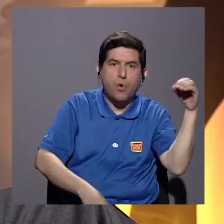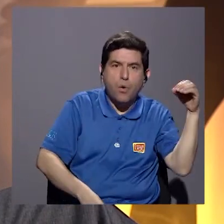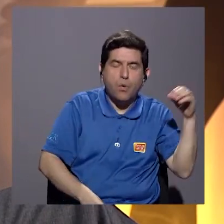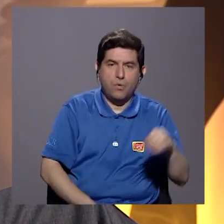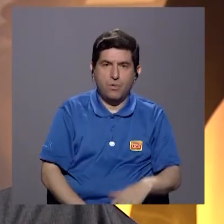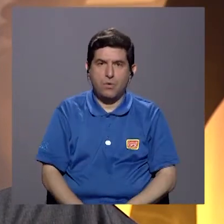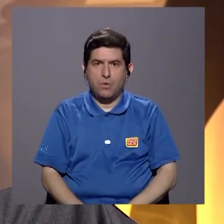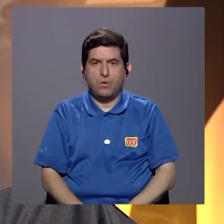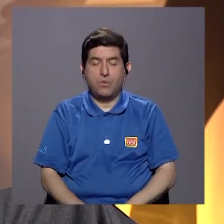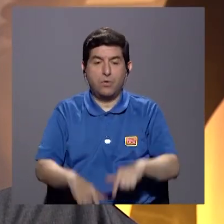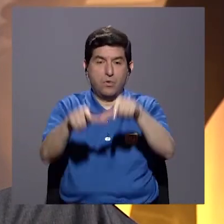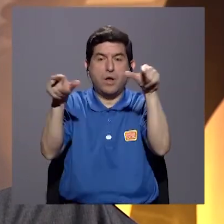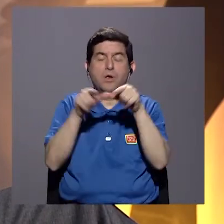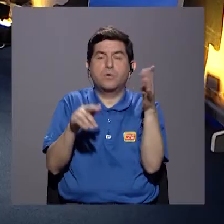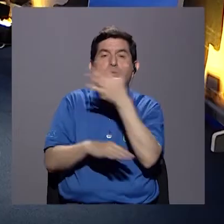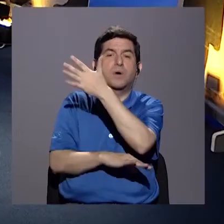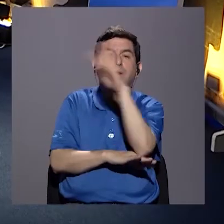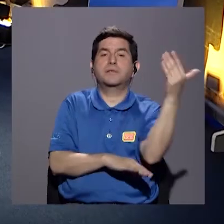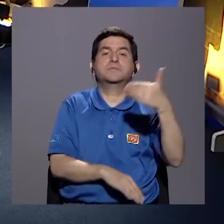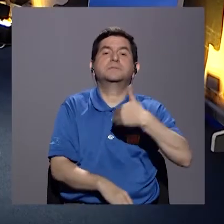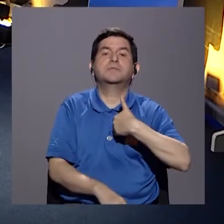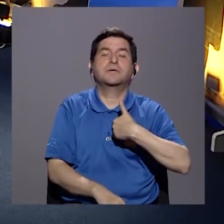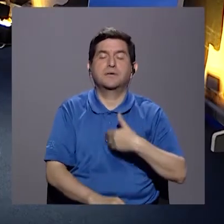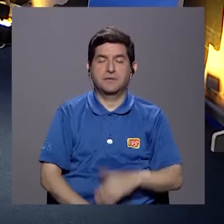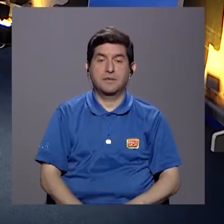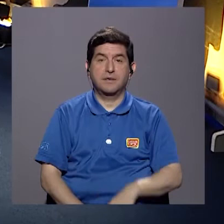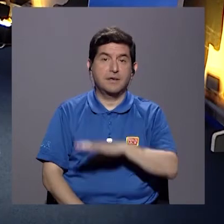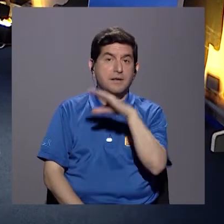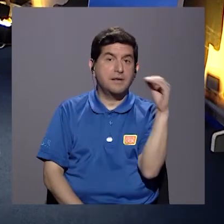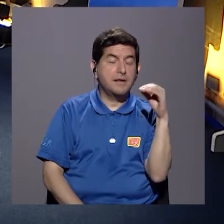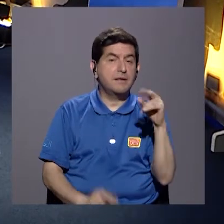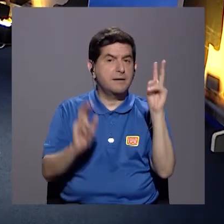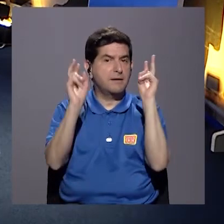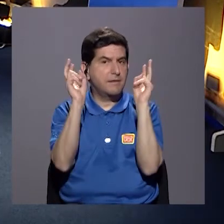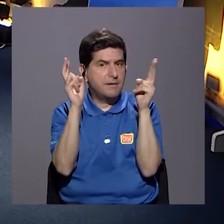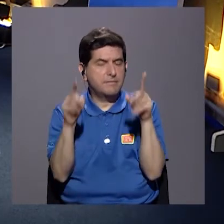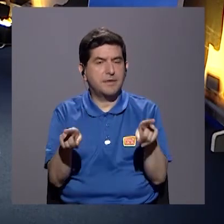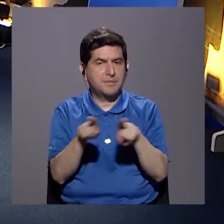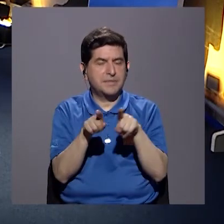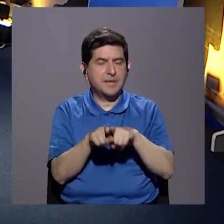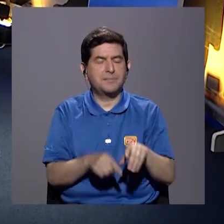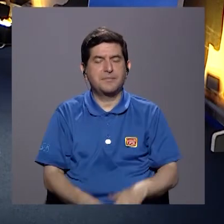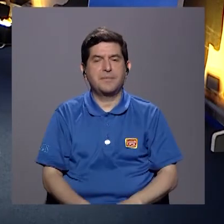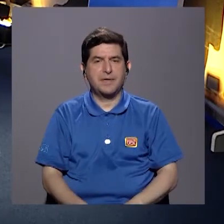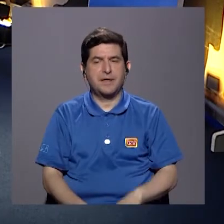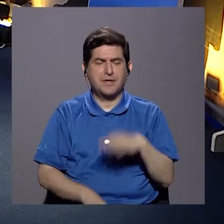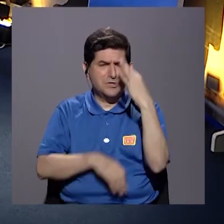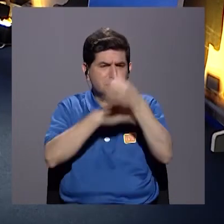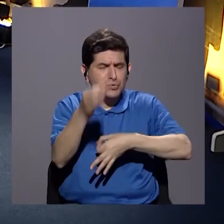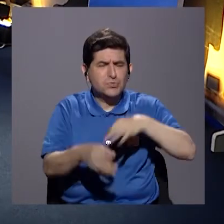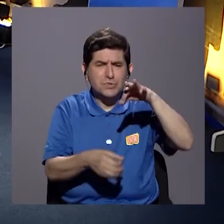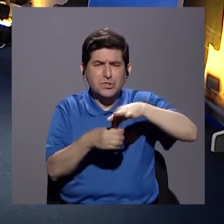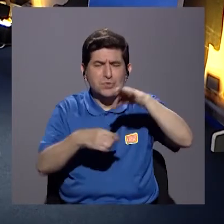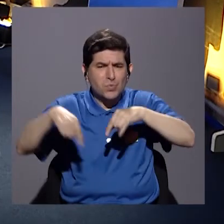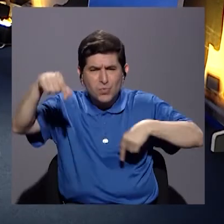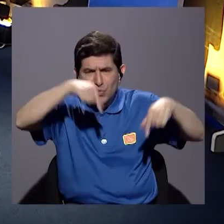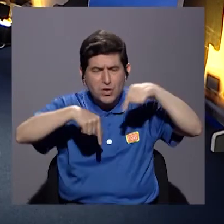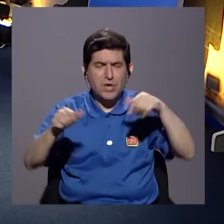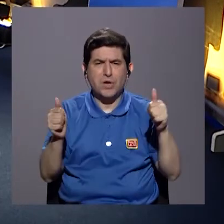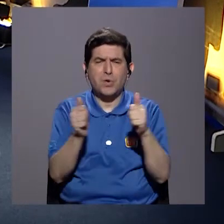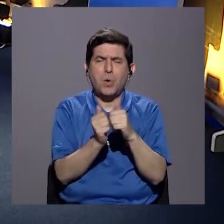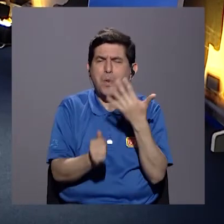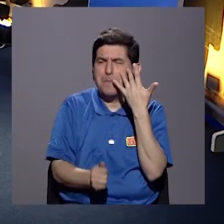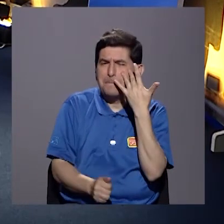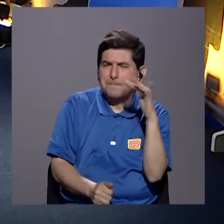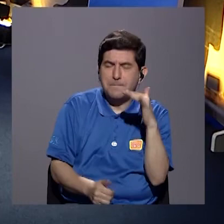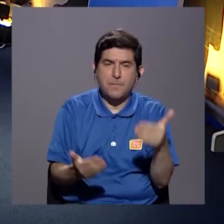sobre las reservas forestales, ¿verdad? Y por otro lado, todo el tema de los agroquímicos, cómo sustituir esos agroquímicos